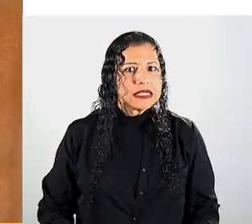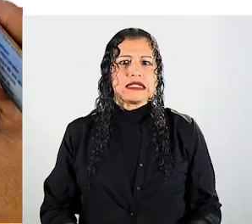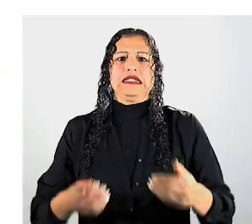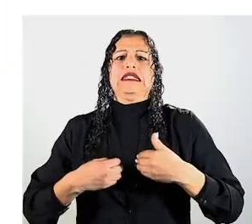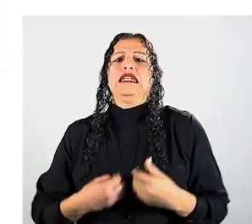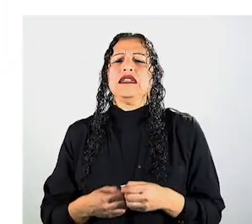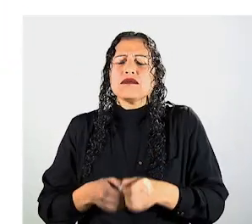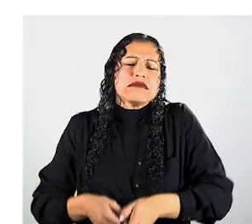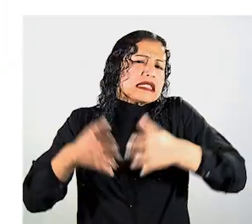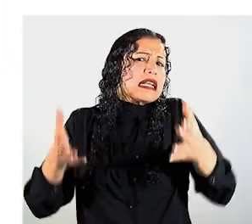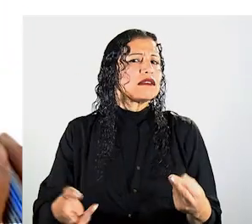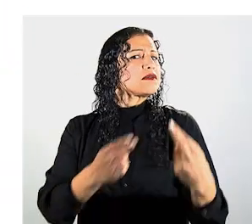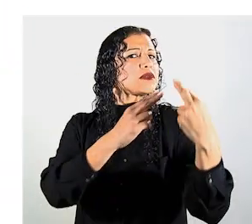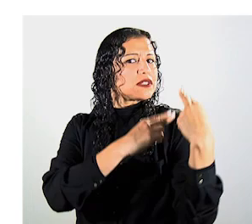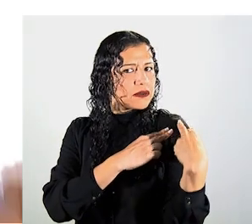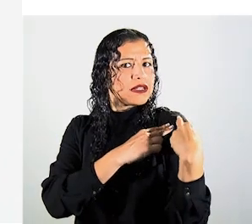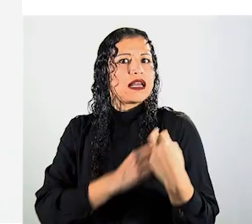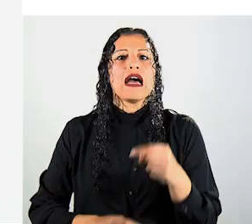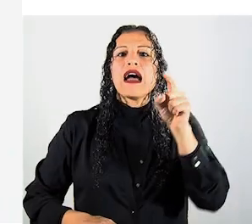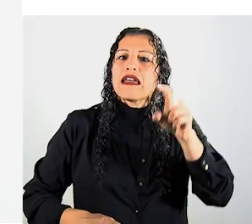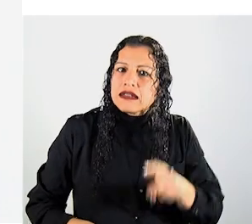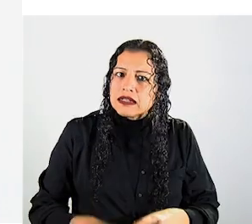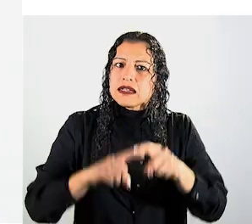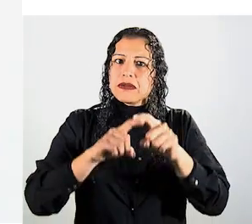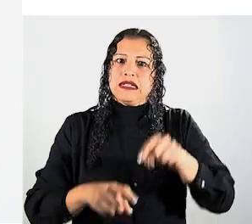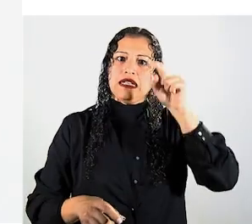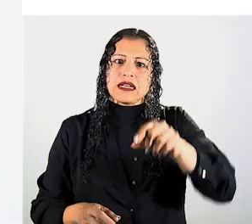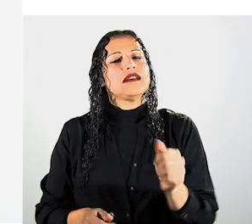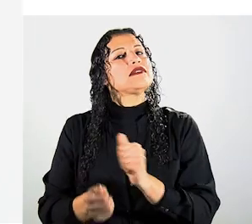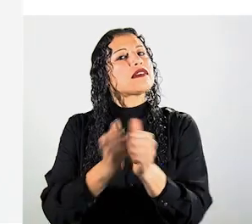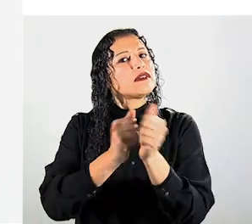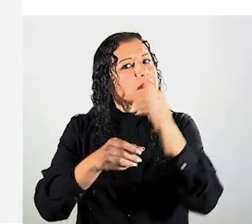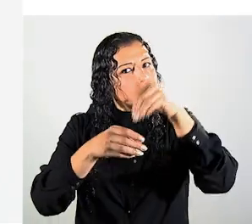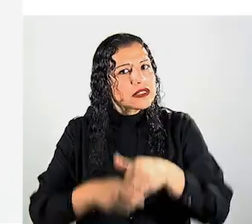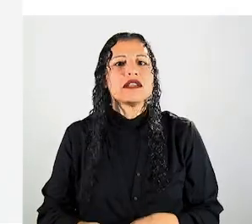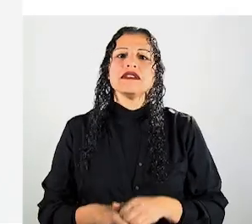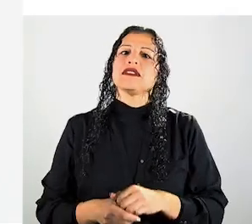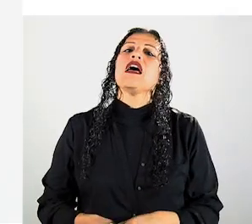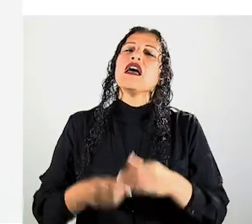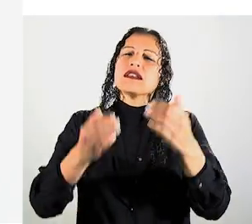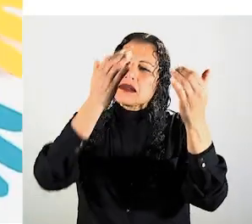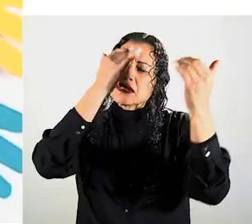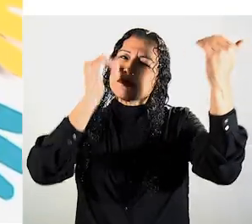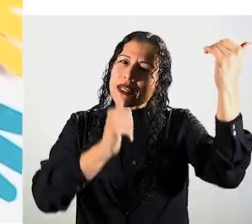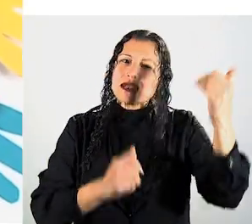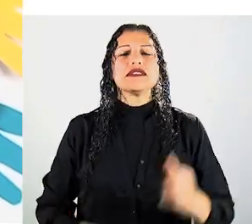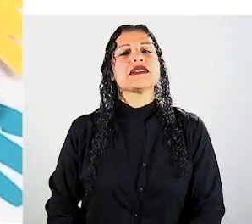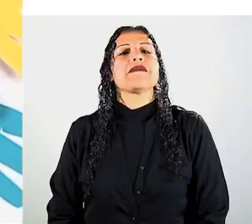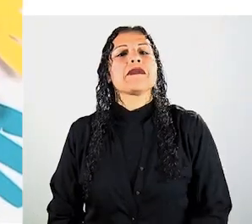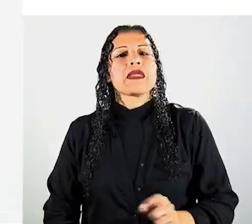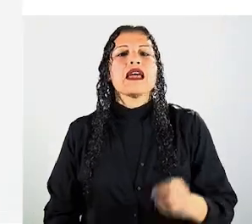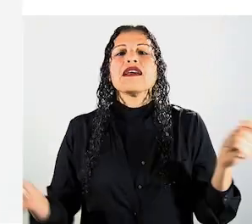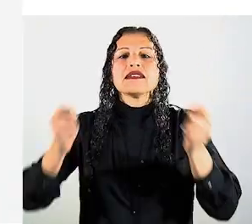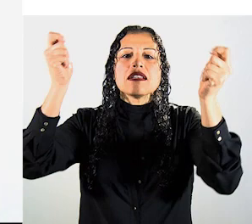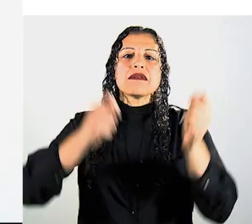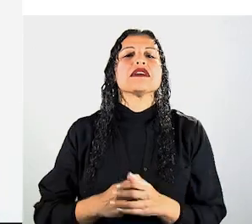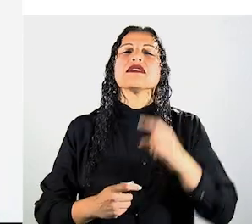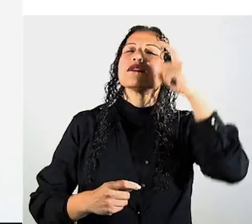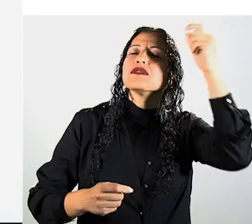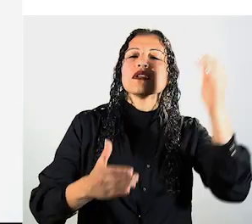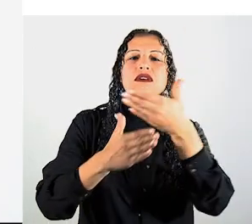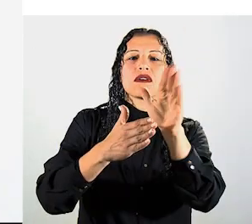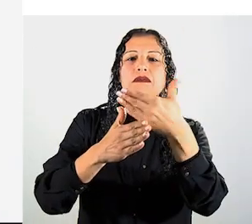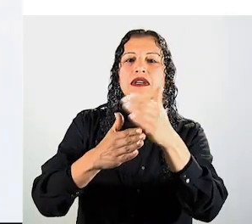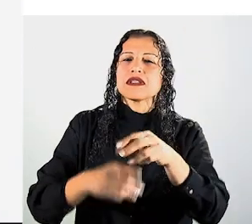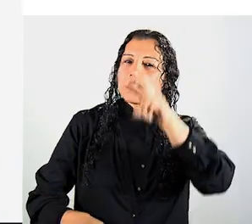jugarás un gran partido. De ti dependerá que este partido sea un juego por la esperanza. La celebración de